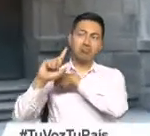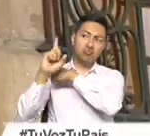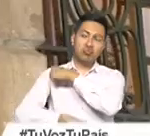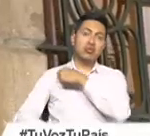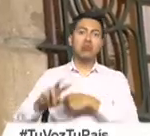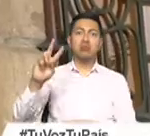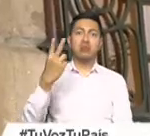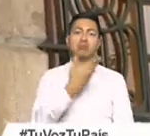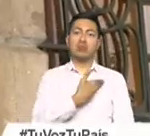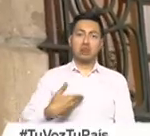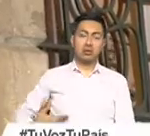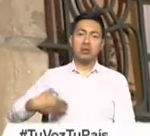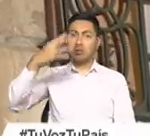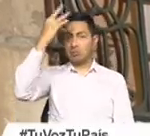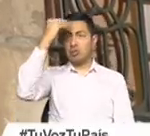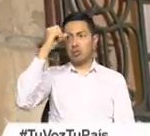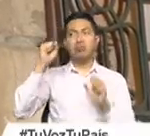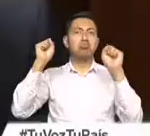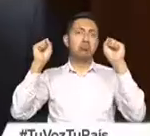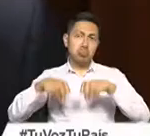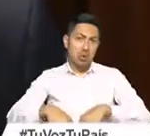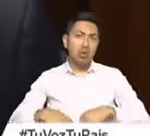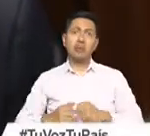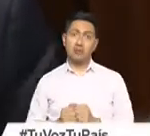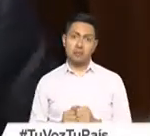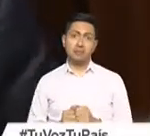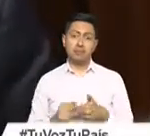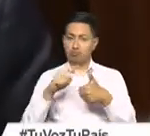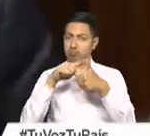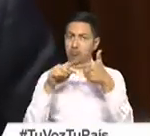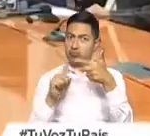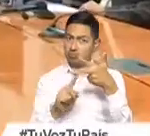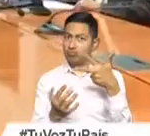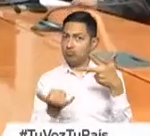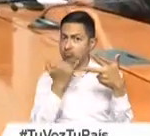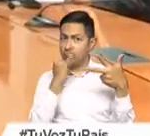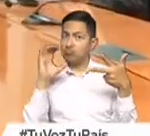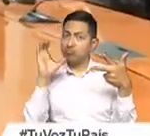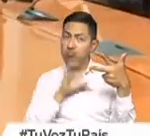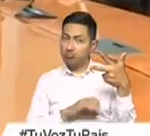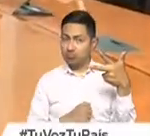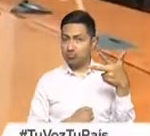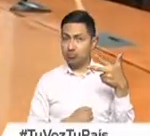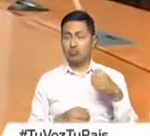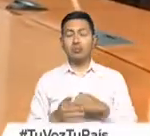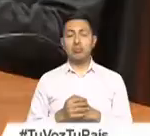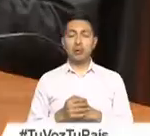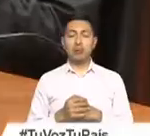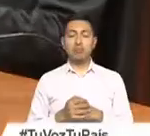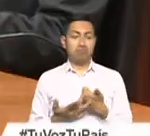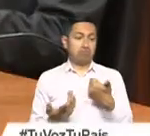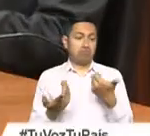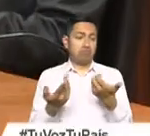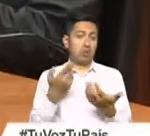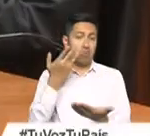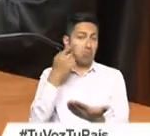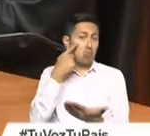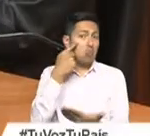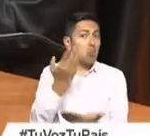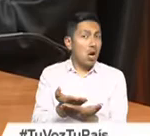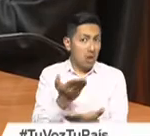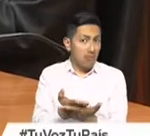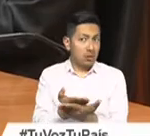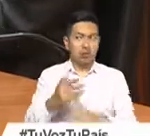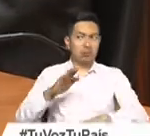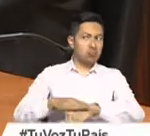político en contra del vicepresidente de la República, Jorge Glass. En este caso, al no existir pruebas ni acusación en